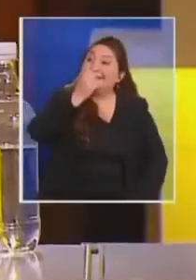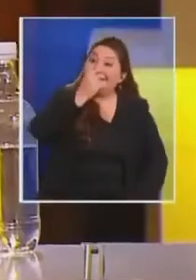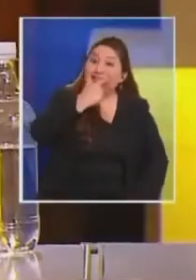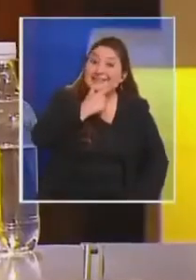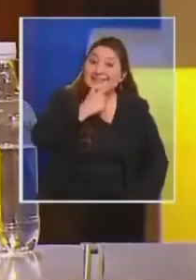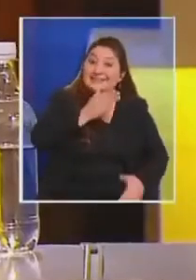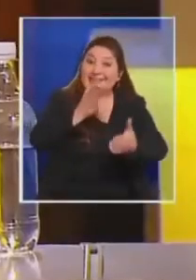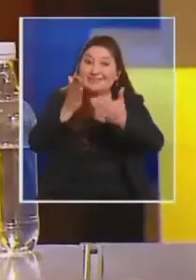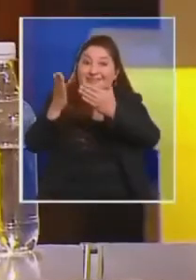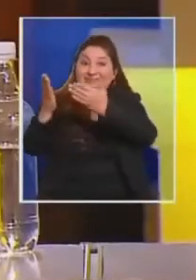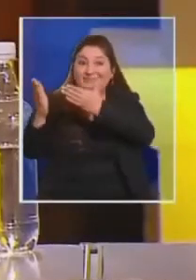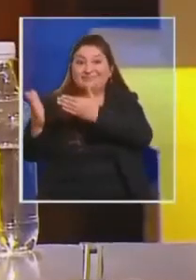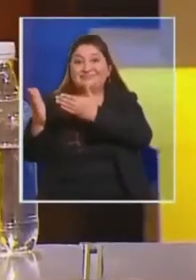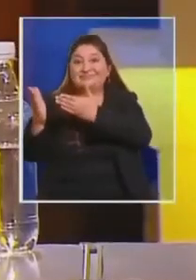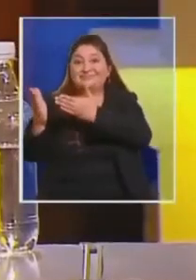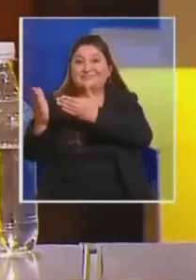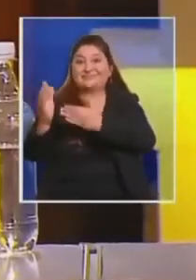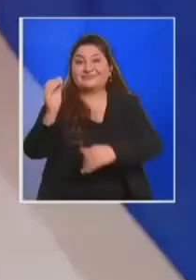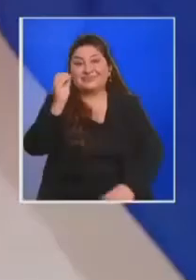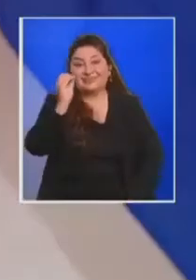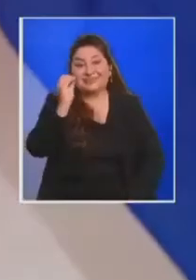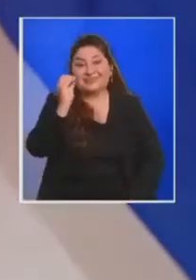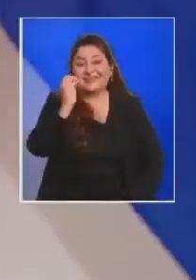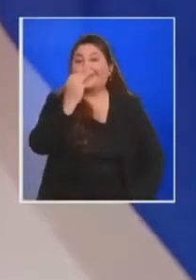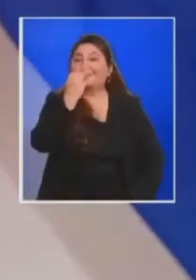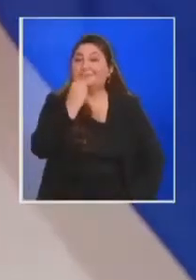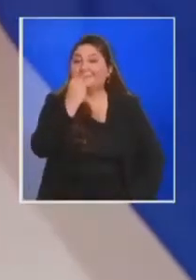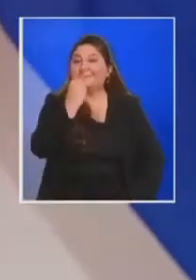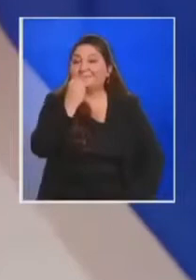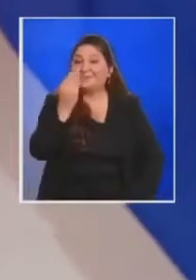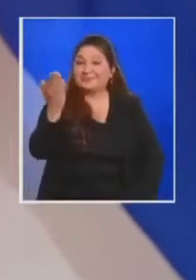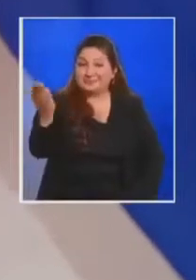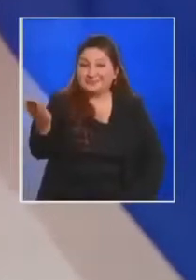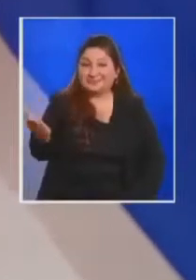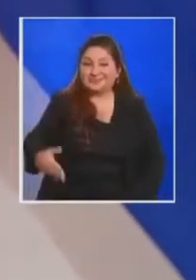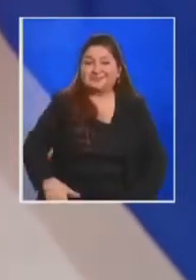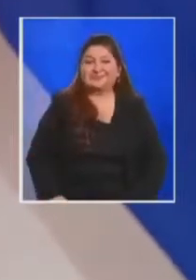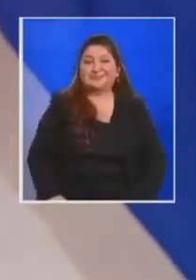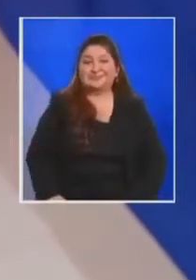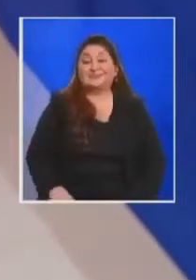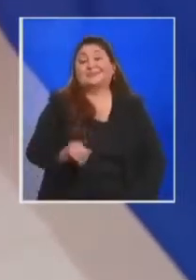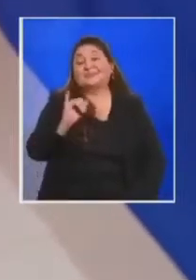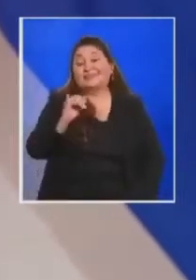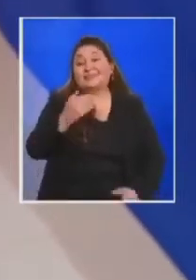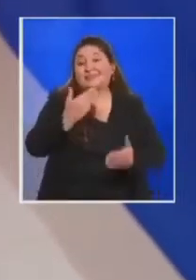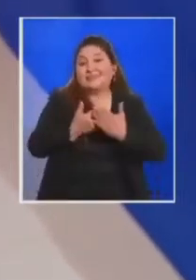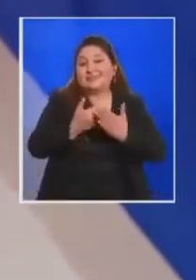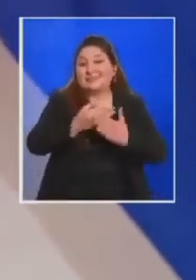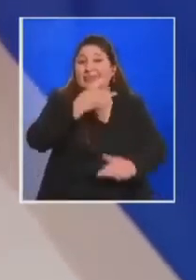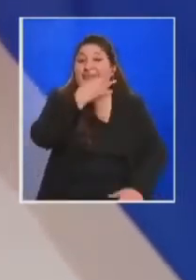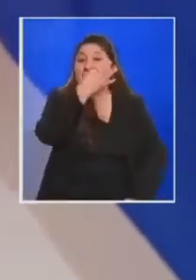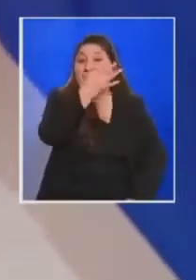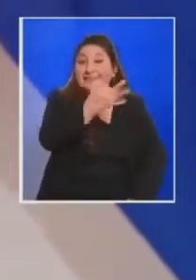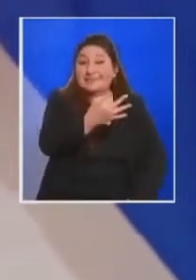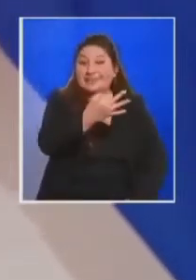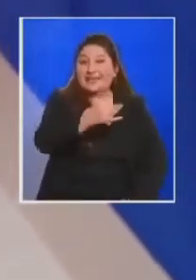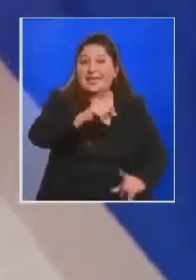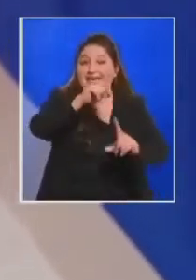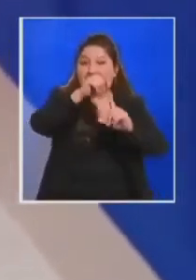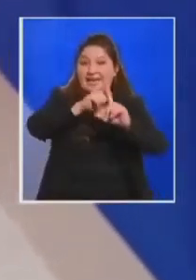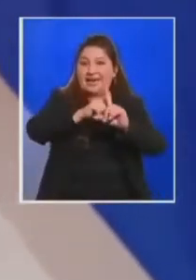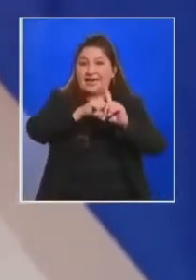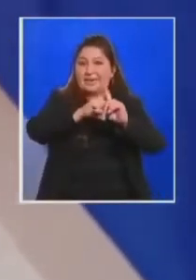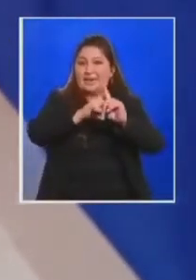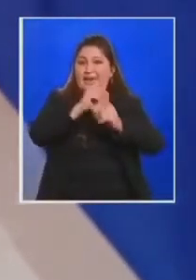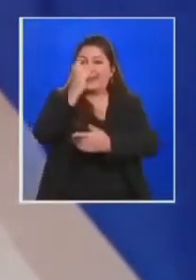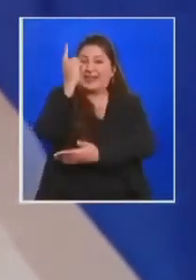de taquito. Bueno. En todo caso, decirle a Sebastián que es el mes de diciembre